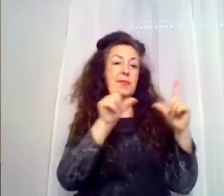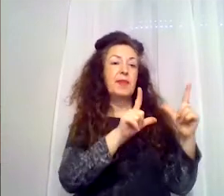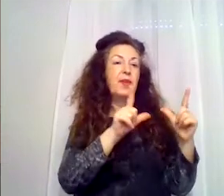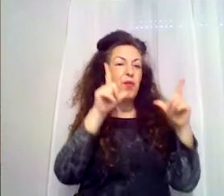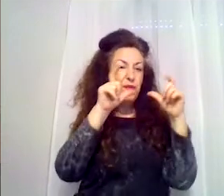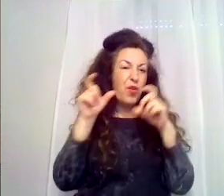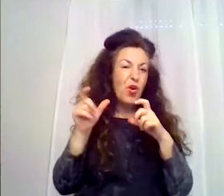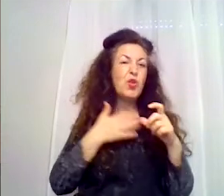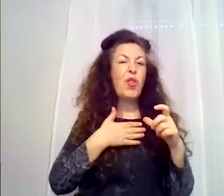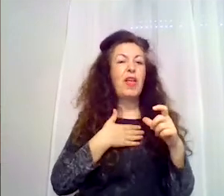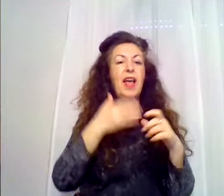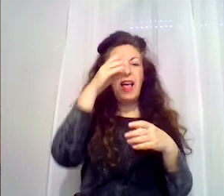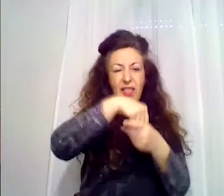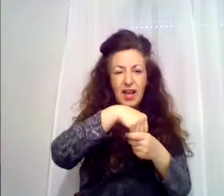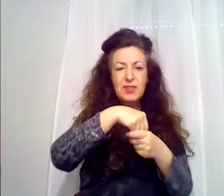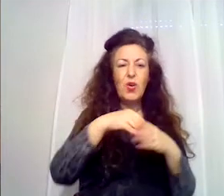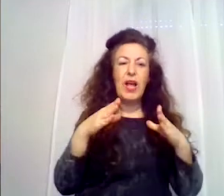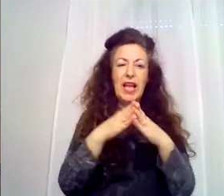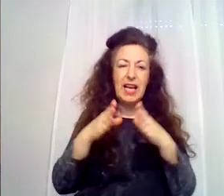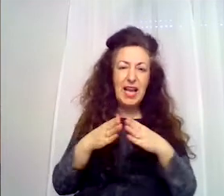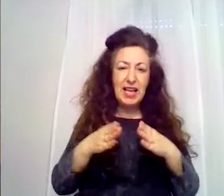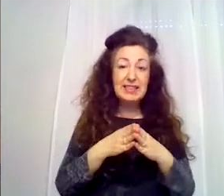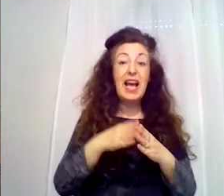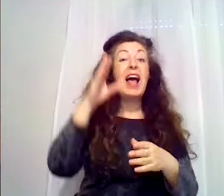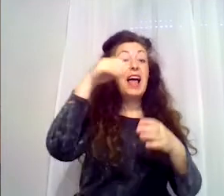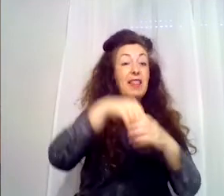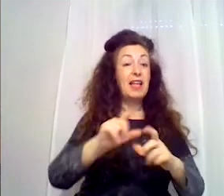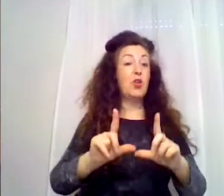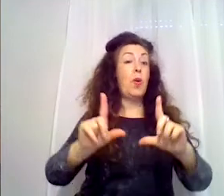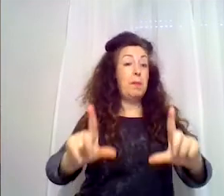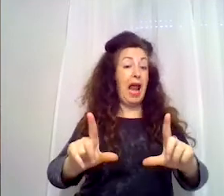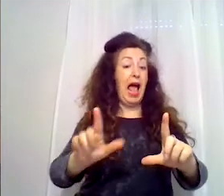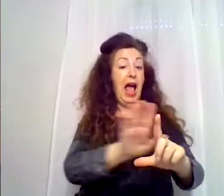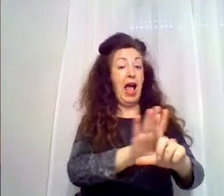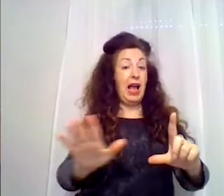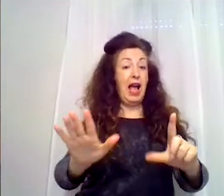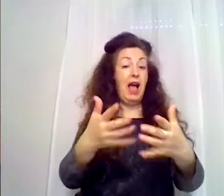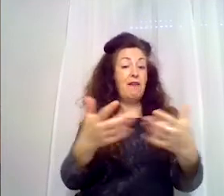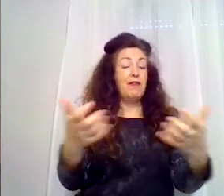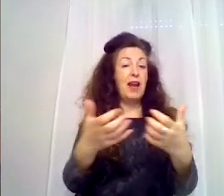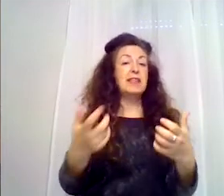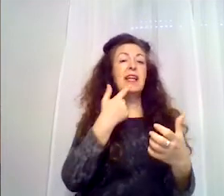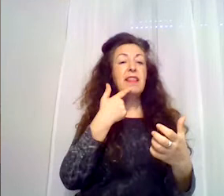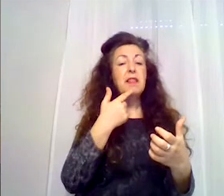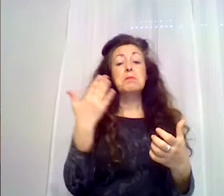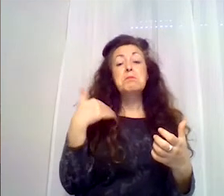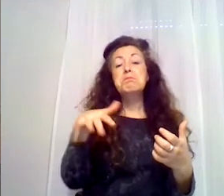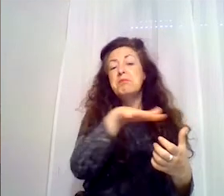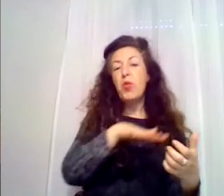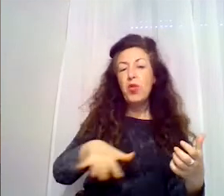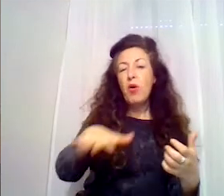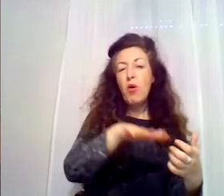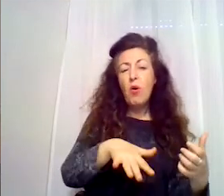donde sucedió esto, en Deptford. Esta es la iglesia que fue bombardeada durante la Segunda Guerra Mundial y, por